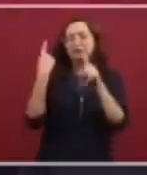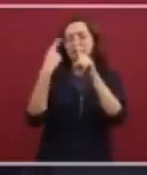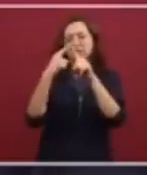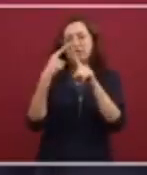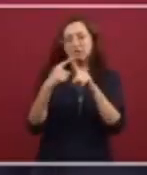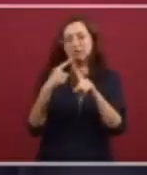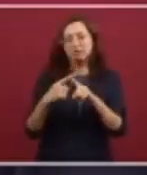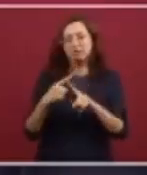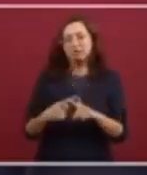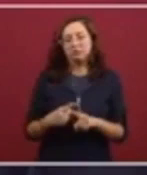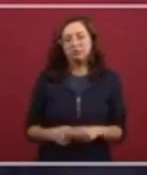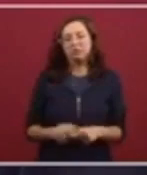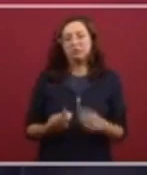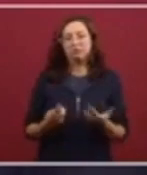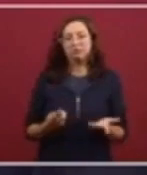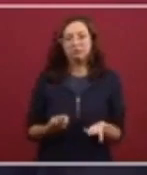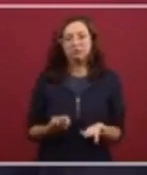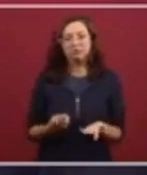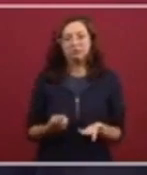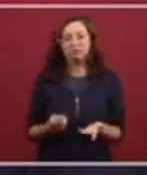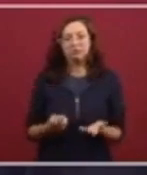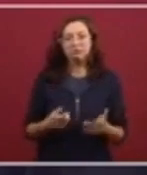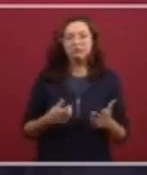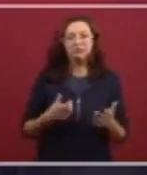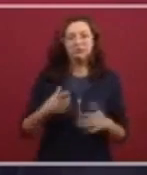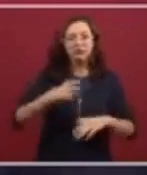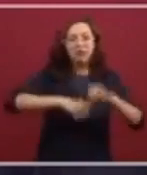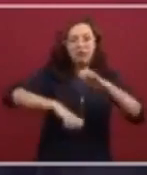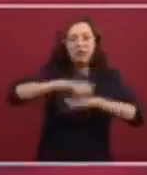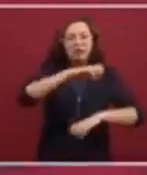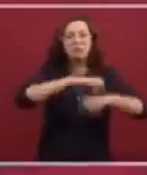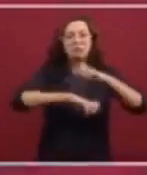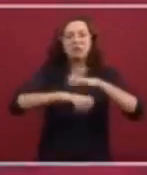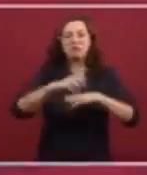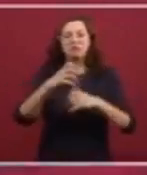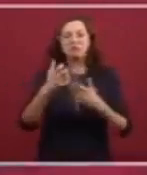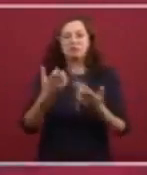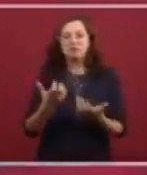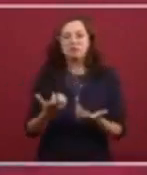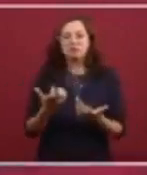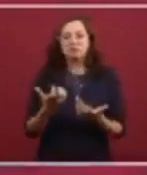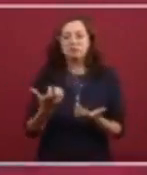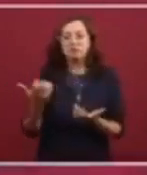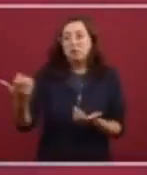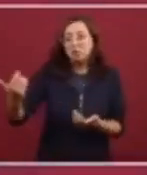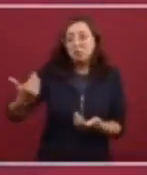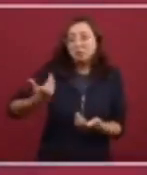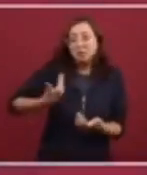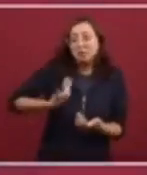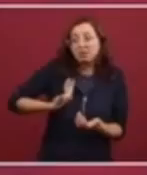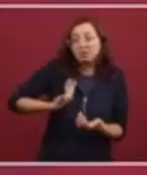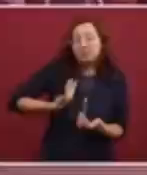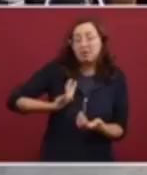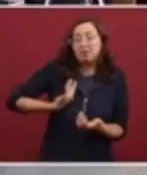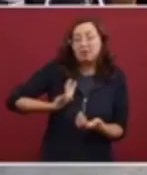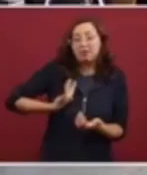los que estaban cobrando las empresas esa fue la petición